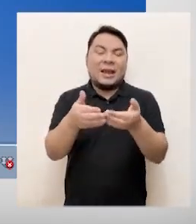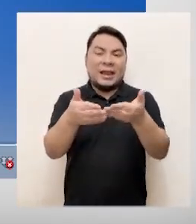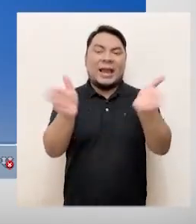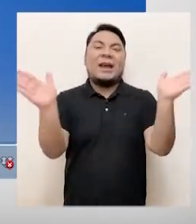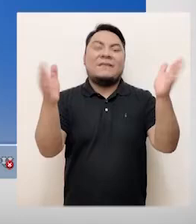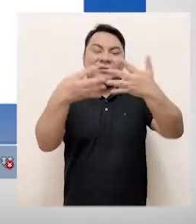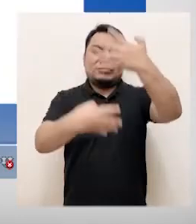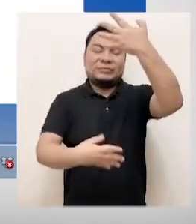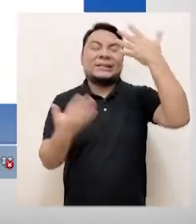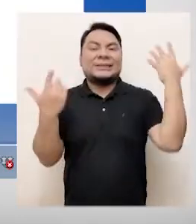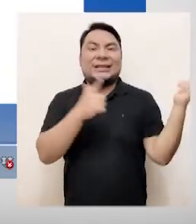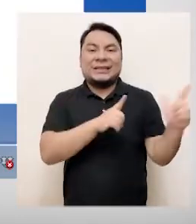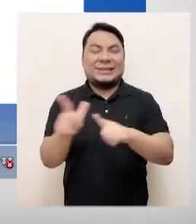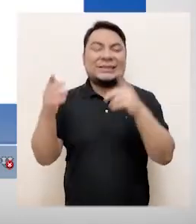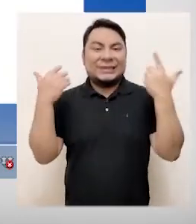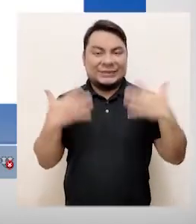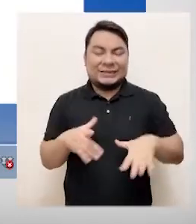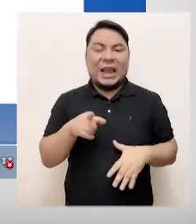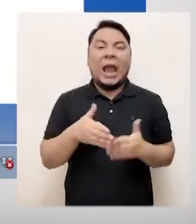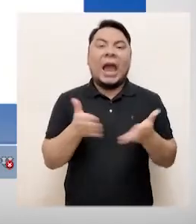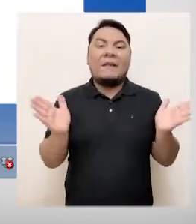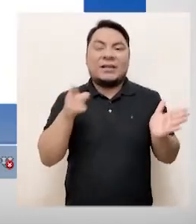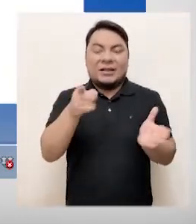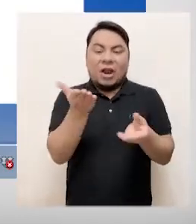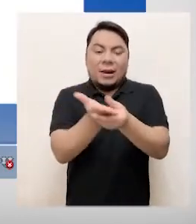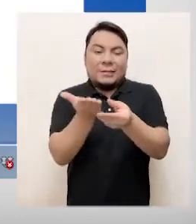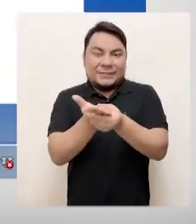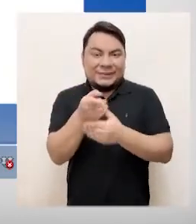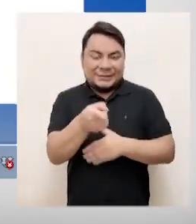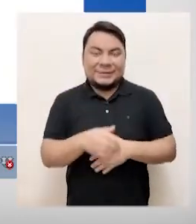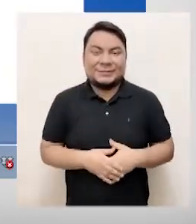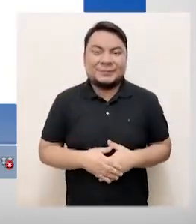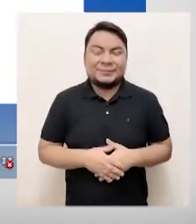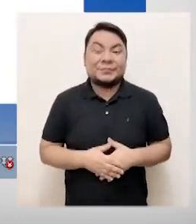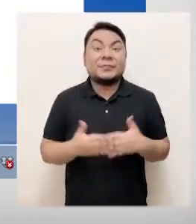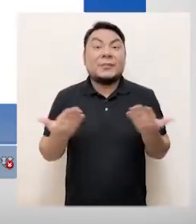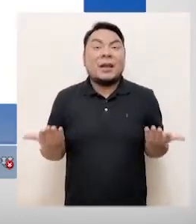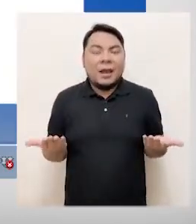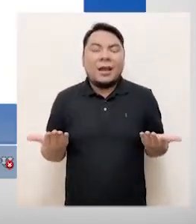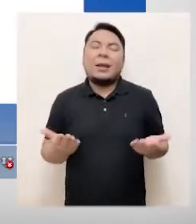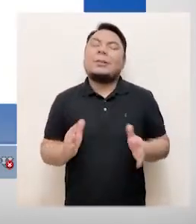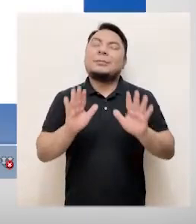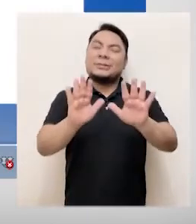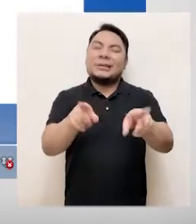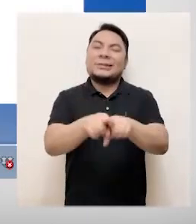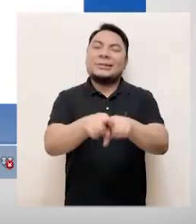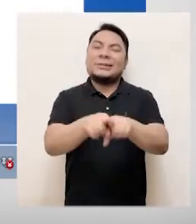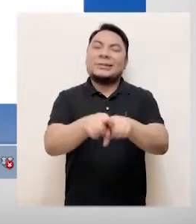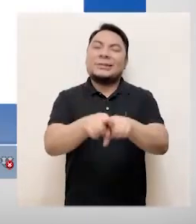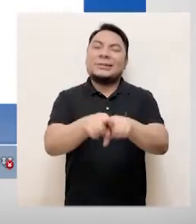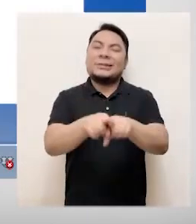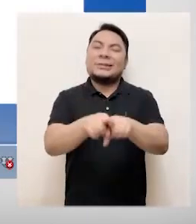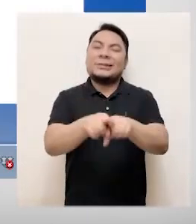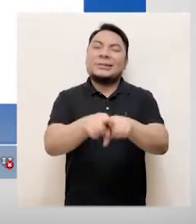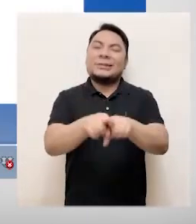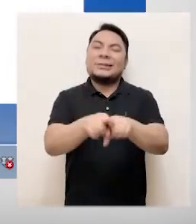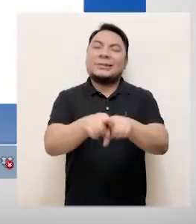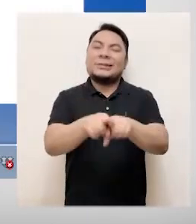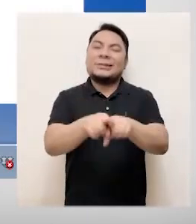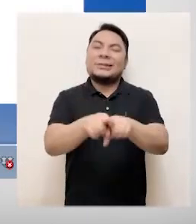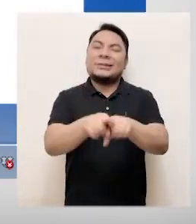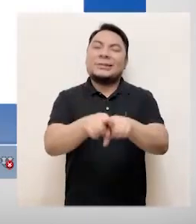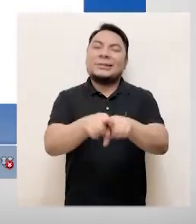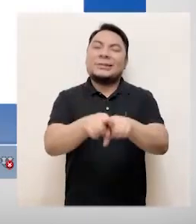izquierdo sobre él. ¡Listo! Ya está abierta su carpeta. ¡Ah! Pero también existe una